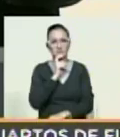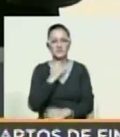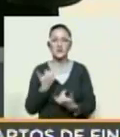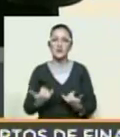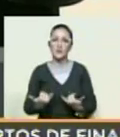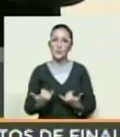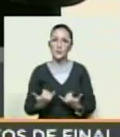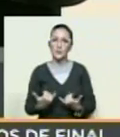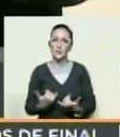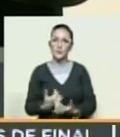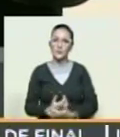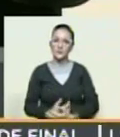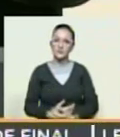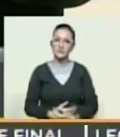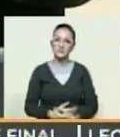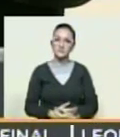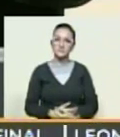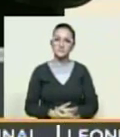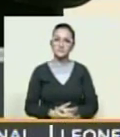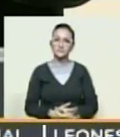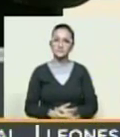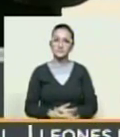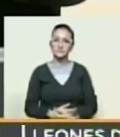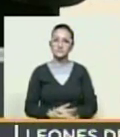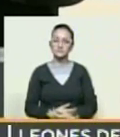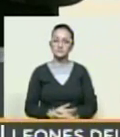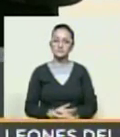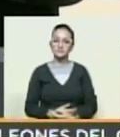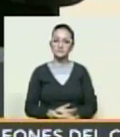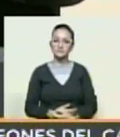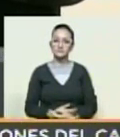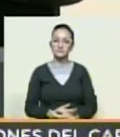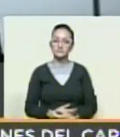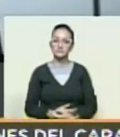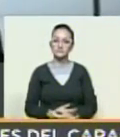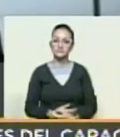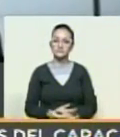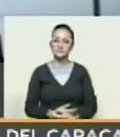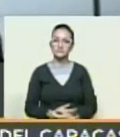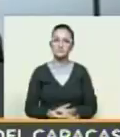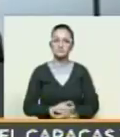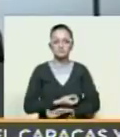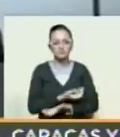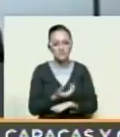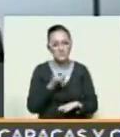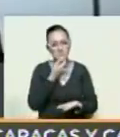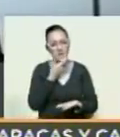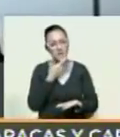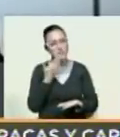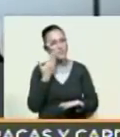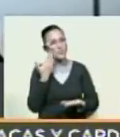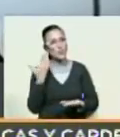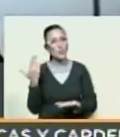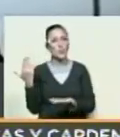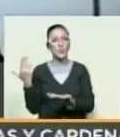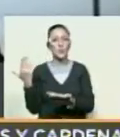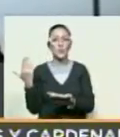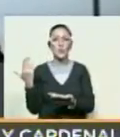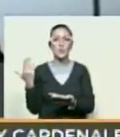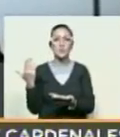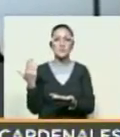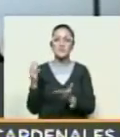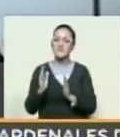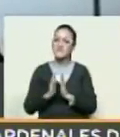pasando. Que su manto, esta belleza de obra de arte, el manto de la